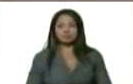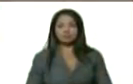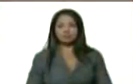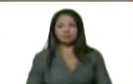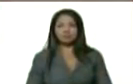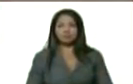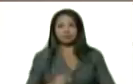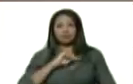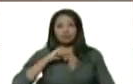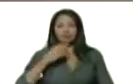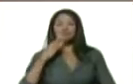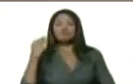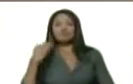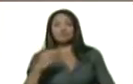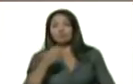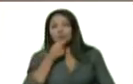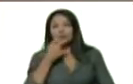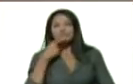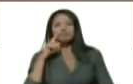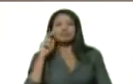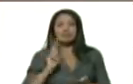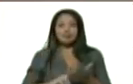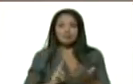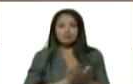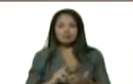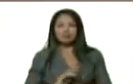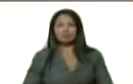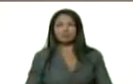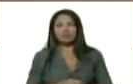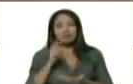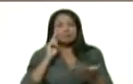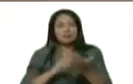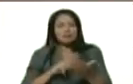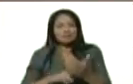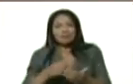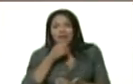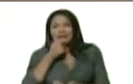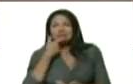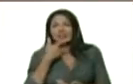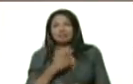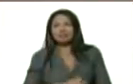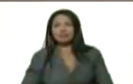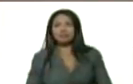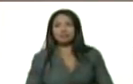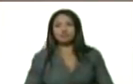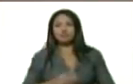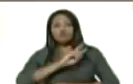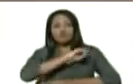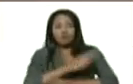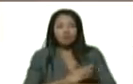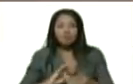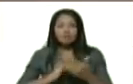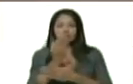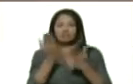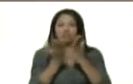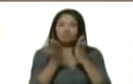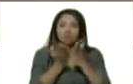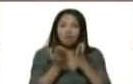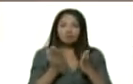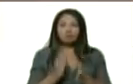Esta es nuestra juventud hermosa. De verdad, hermosa. Fortalecer la Federación de